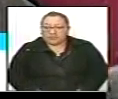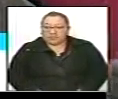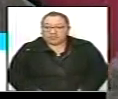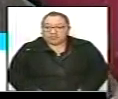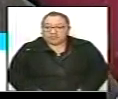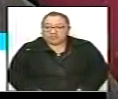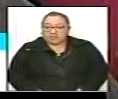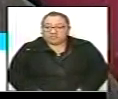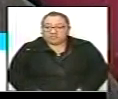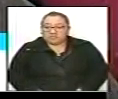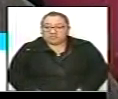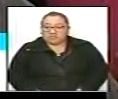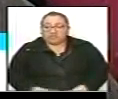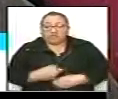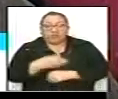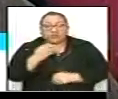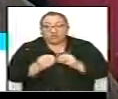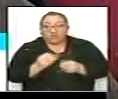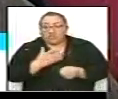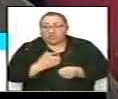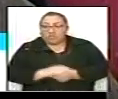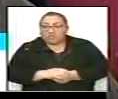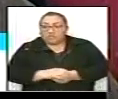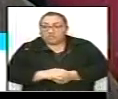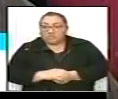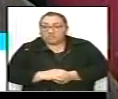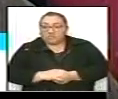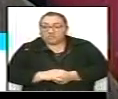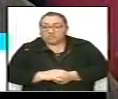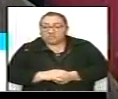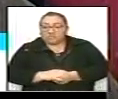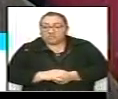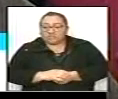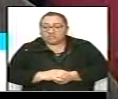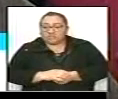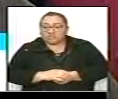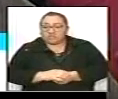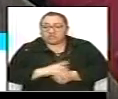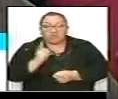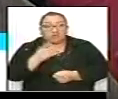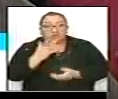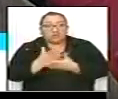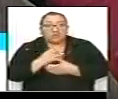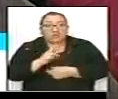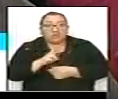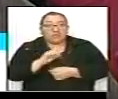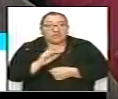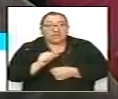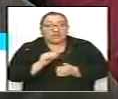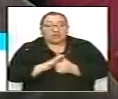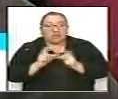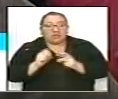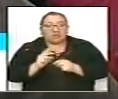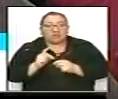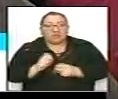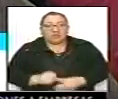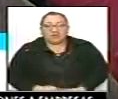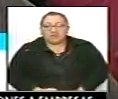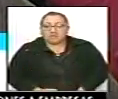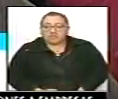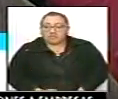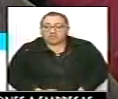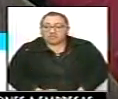conceptúa la manera de solucionar las cosas es que a la primera crisis que tuvo el señor Vizcarra con respecto al tema de